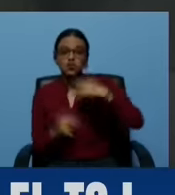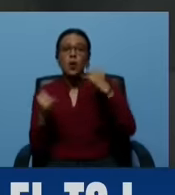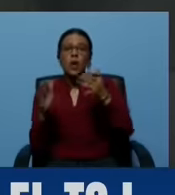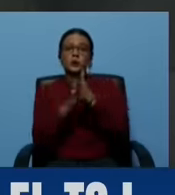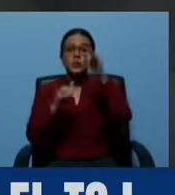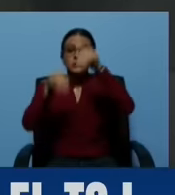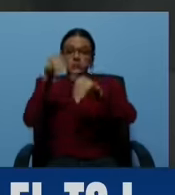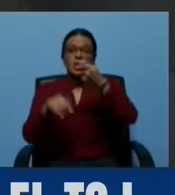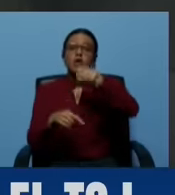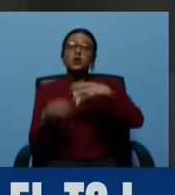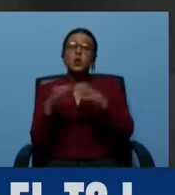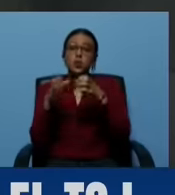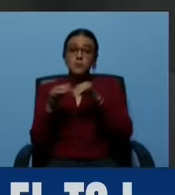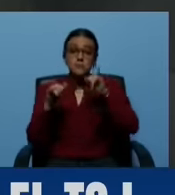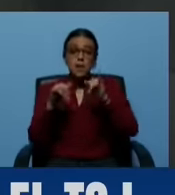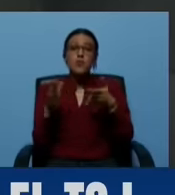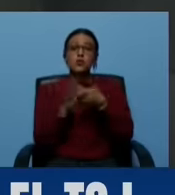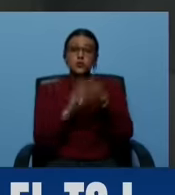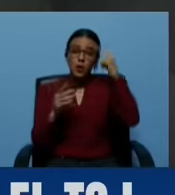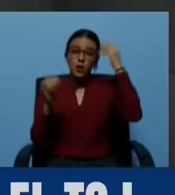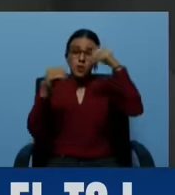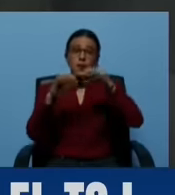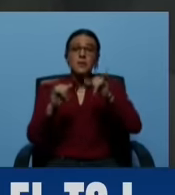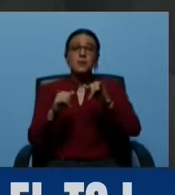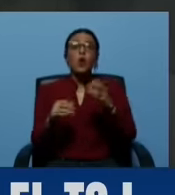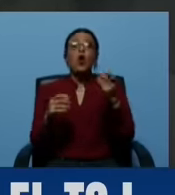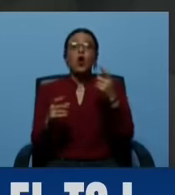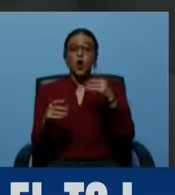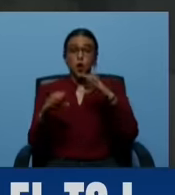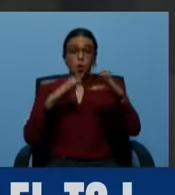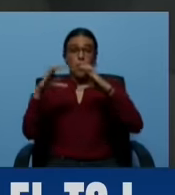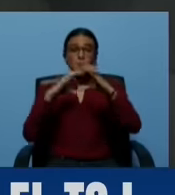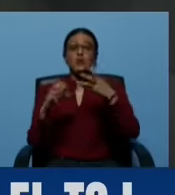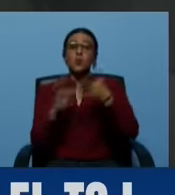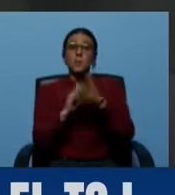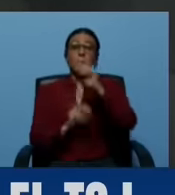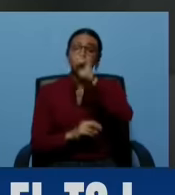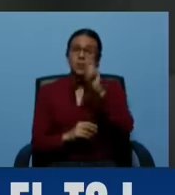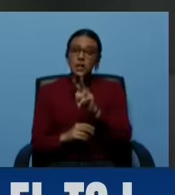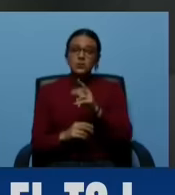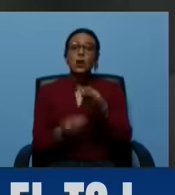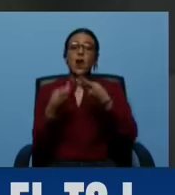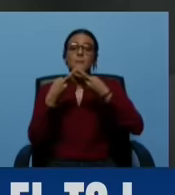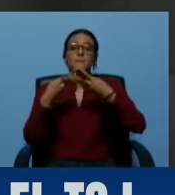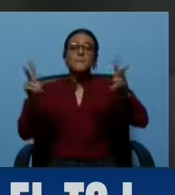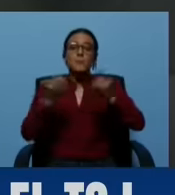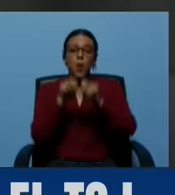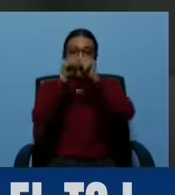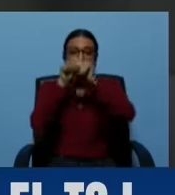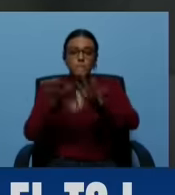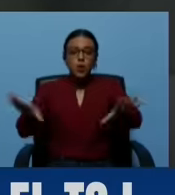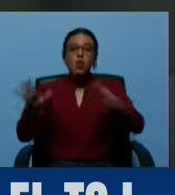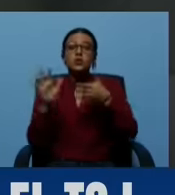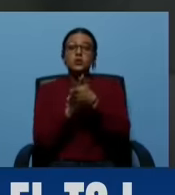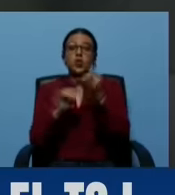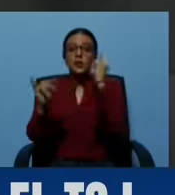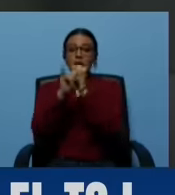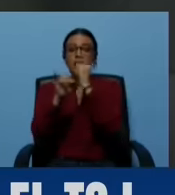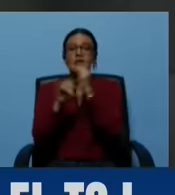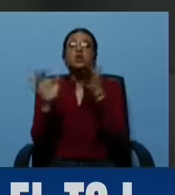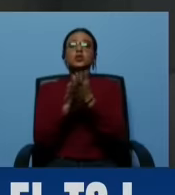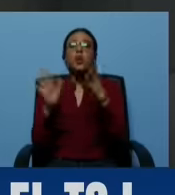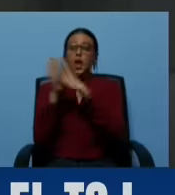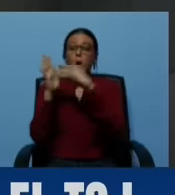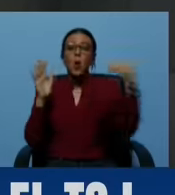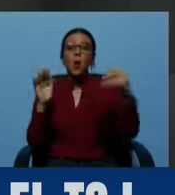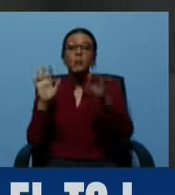la plataforma electoral y el Comando Con Venezuela hizo una publicación a través de una página web de las copias de las actas